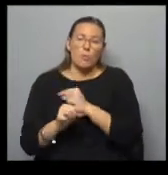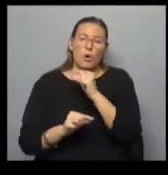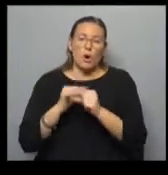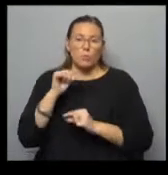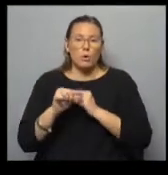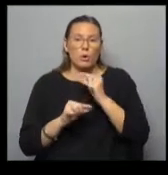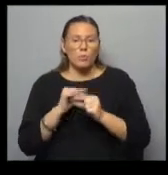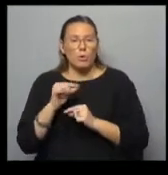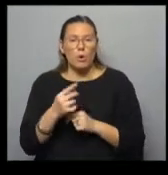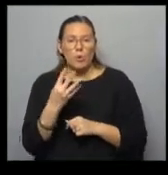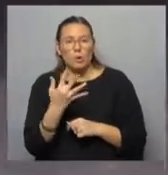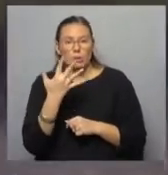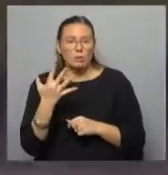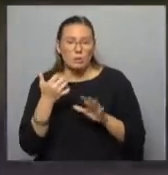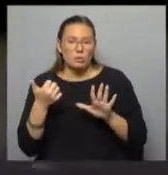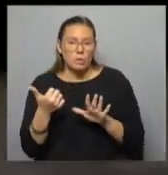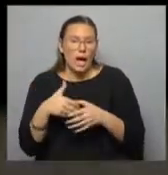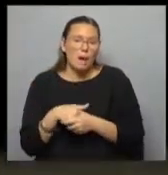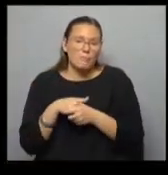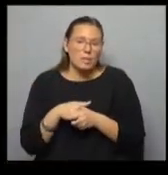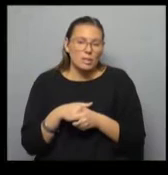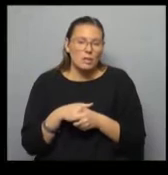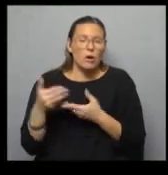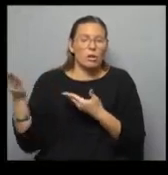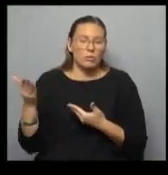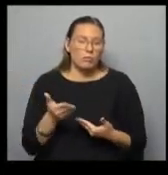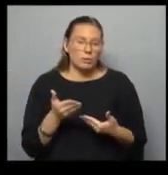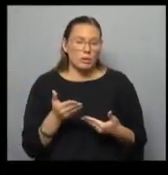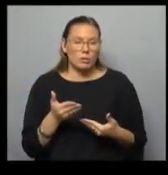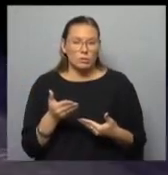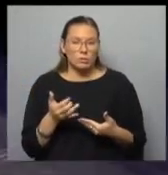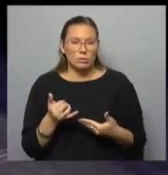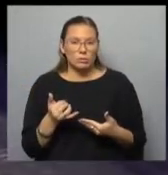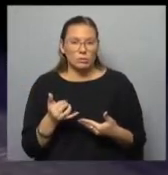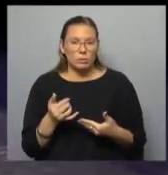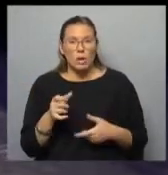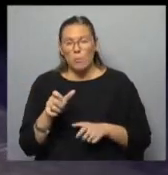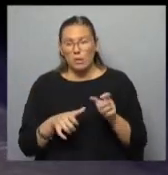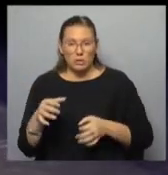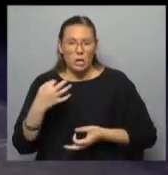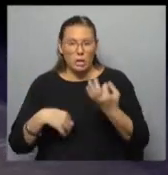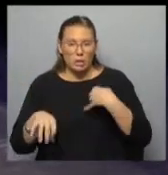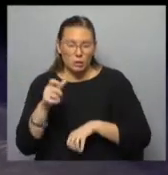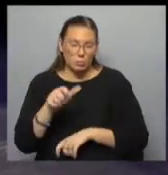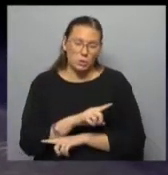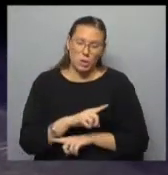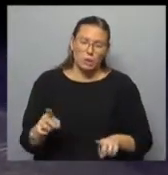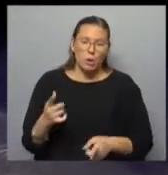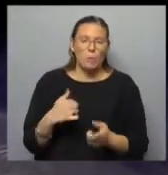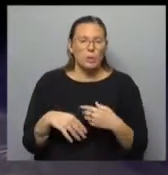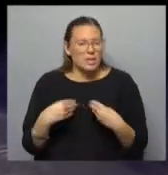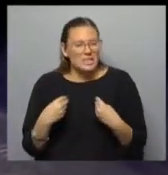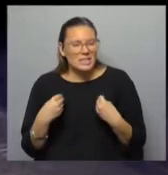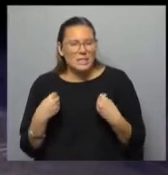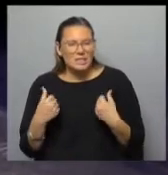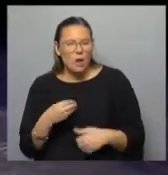venido 4, 5, 6 amigos, amigas, invitadas, a gente del teatro, gente que no, pero con sensibilidad